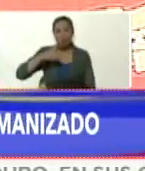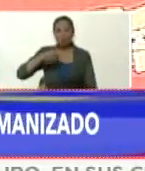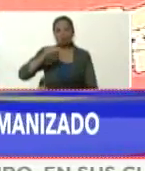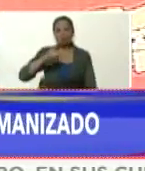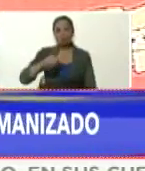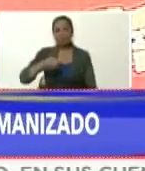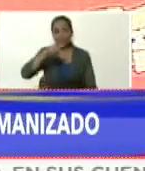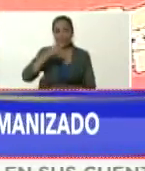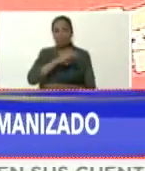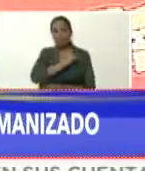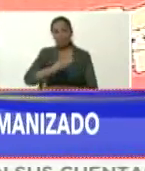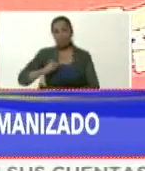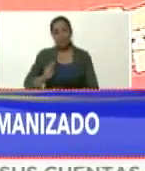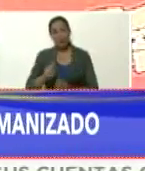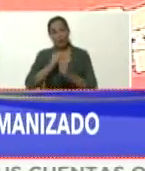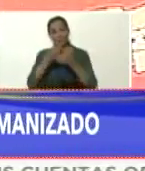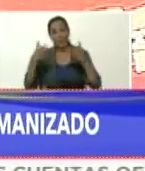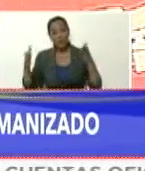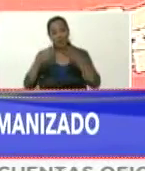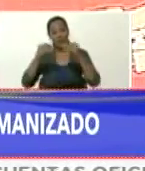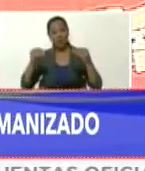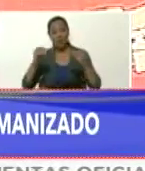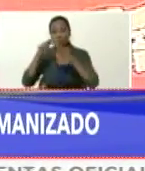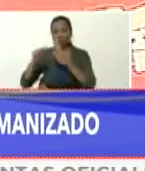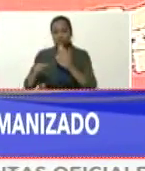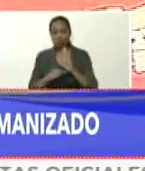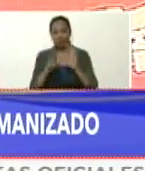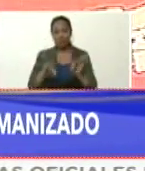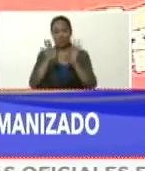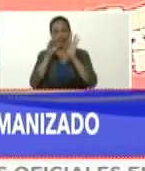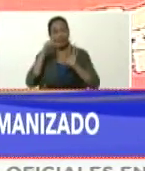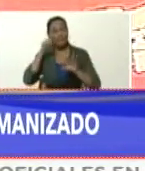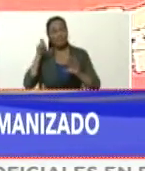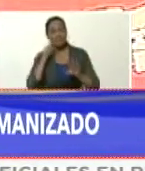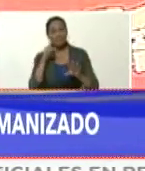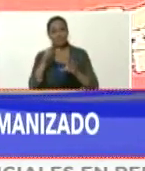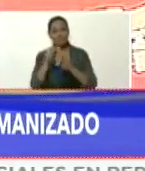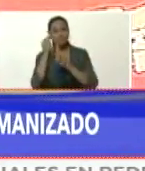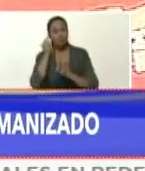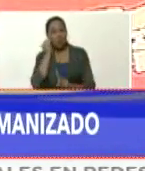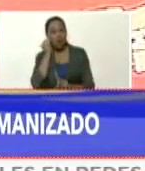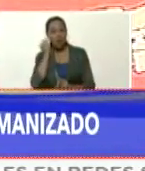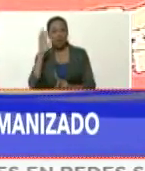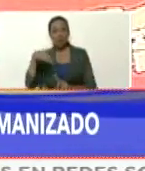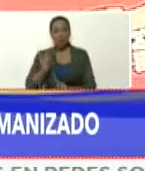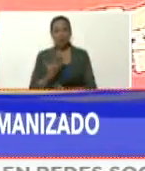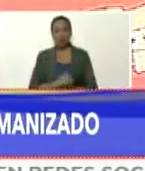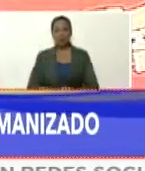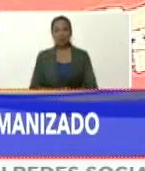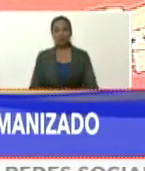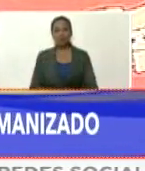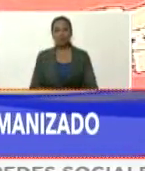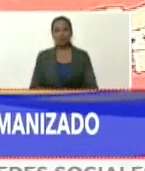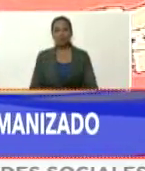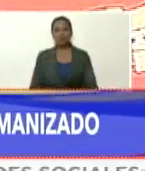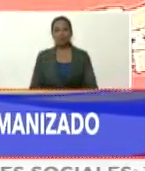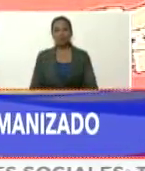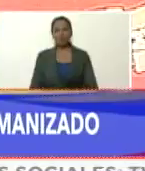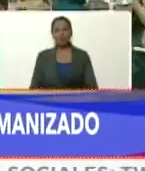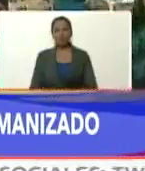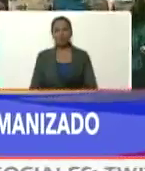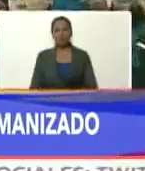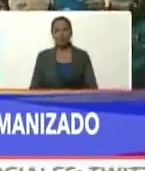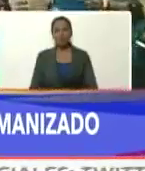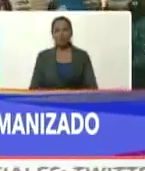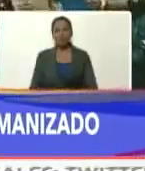manera especialísima a las mujeres embarazadas o a las mujeres que estén en etapa de